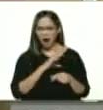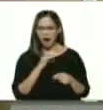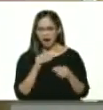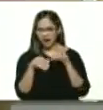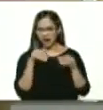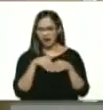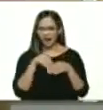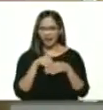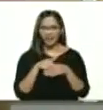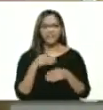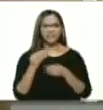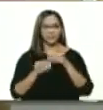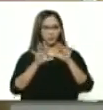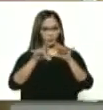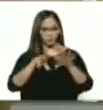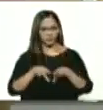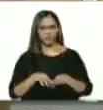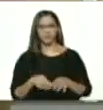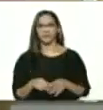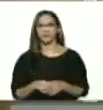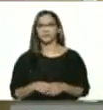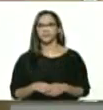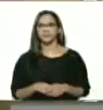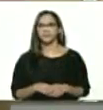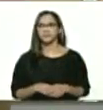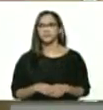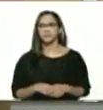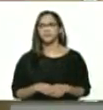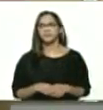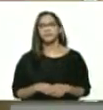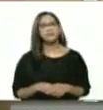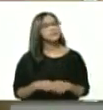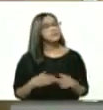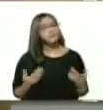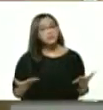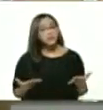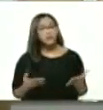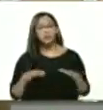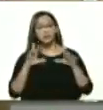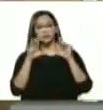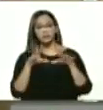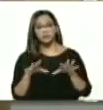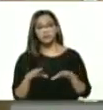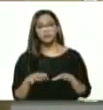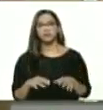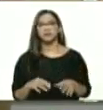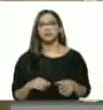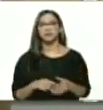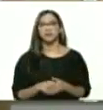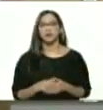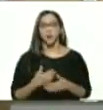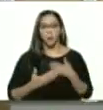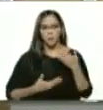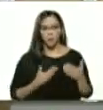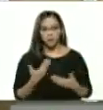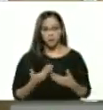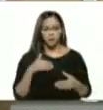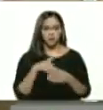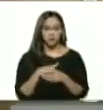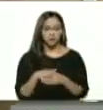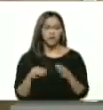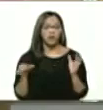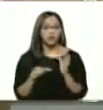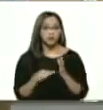prepara un documento qué antecedentes que documentos tomamos en consideración los otros procesos electorales donde